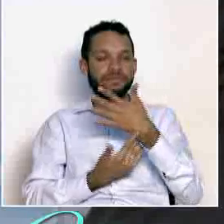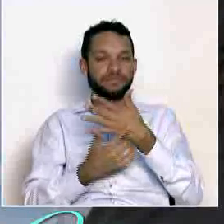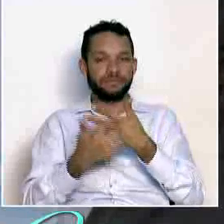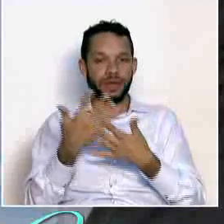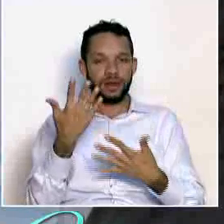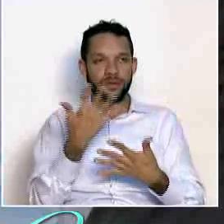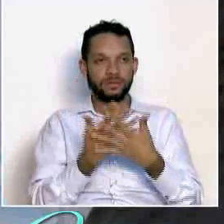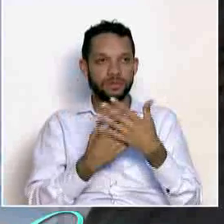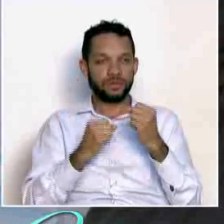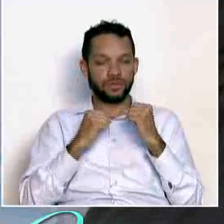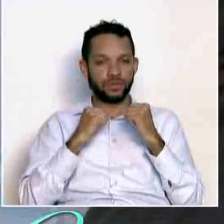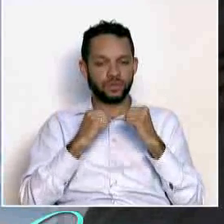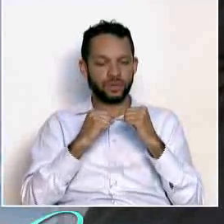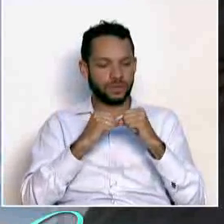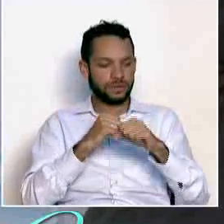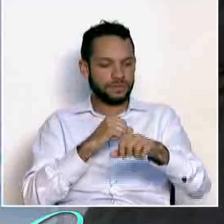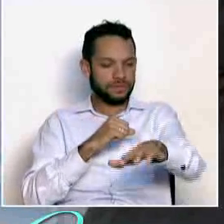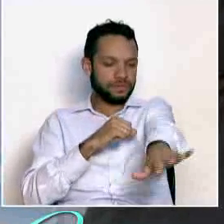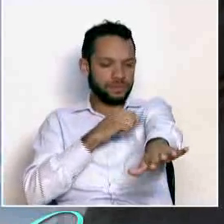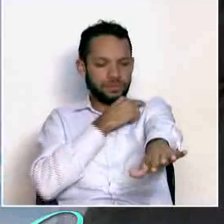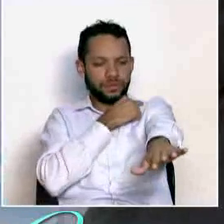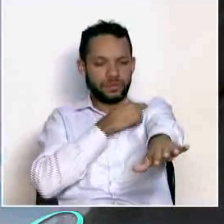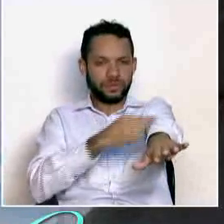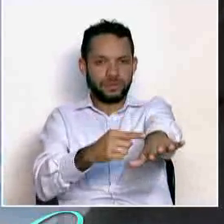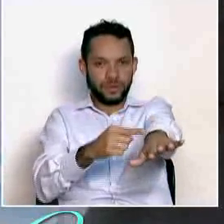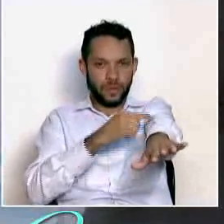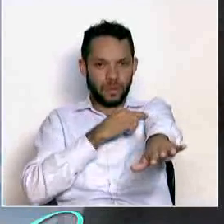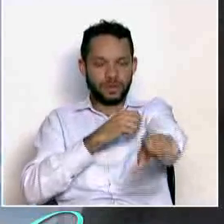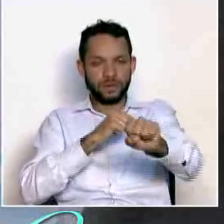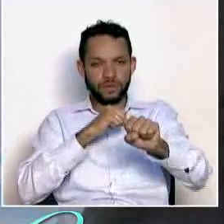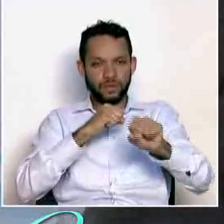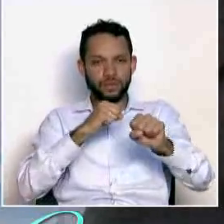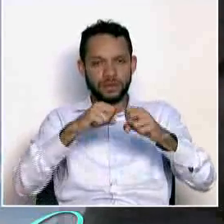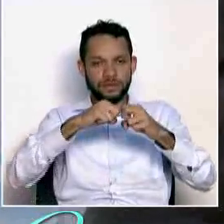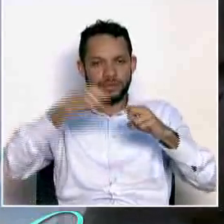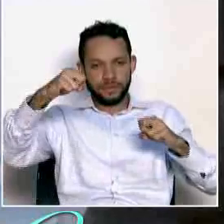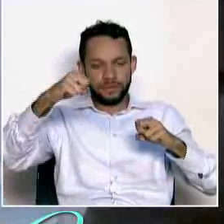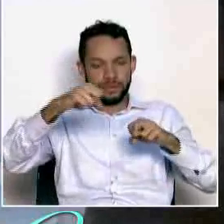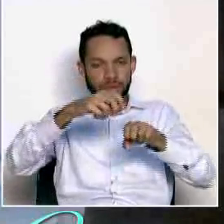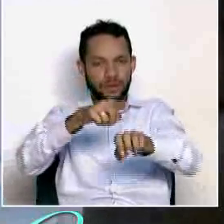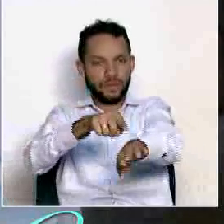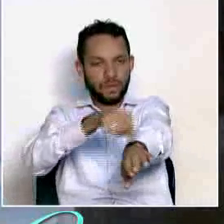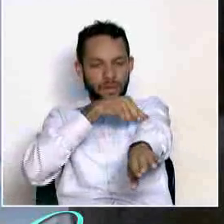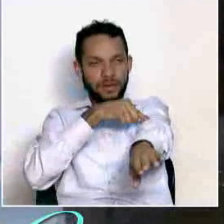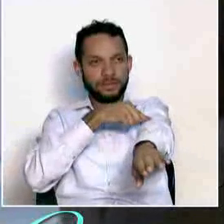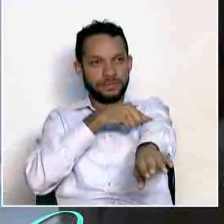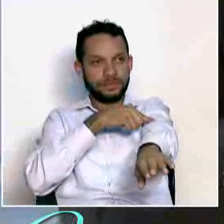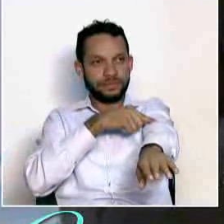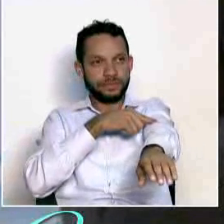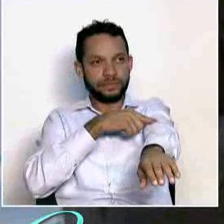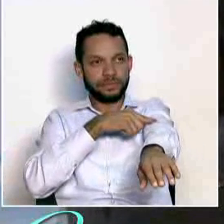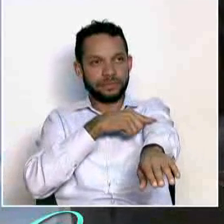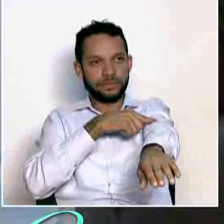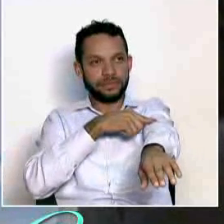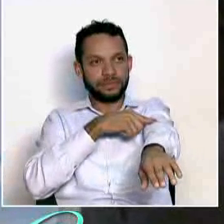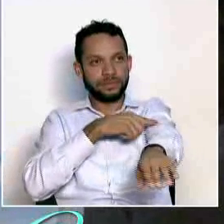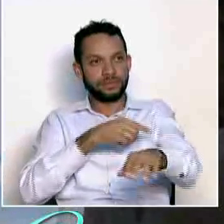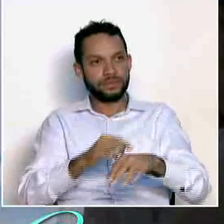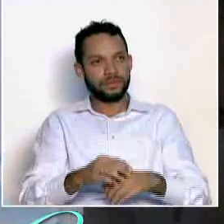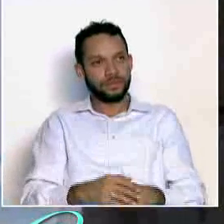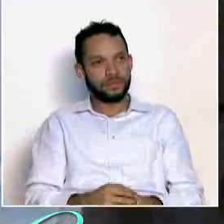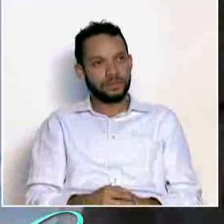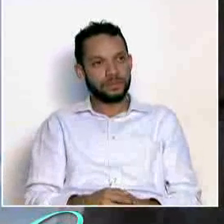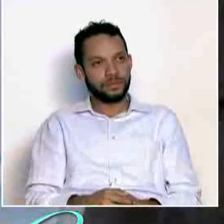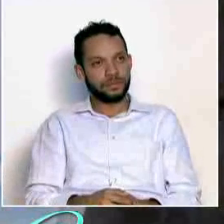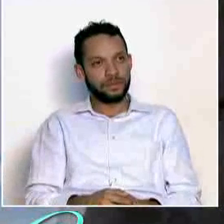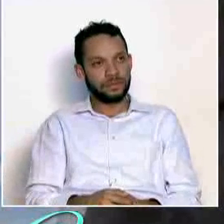ponerse rígido, completamente rígido, como una barra de acero que no se pueda doblar. Tu